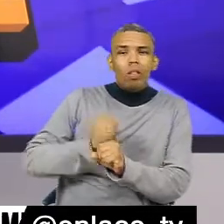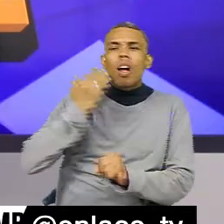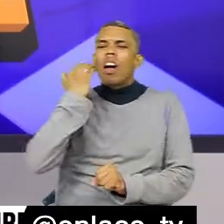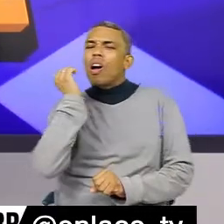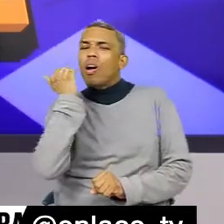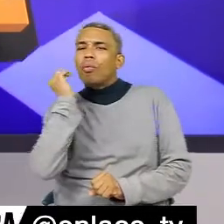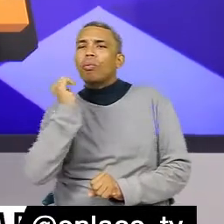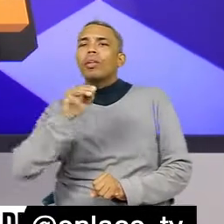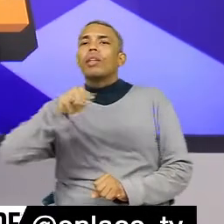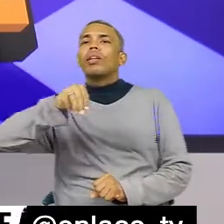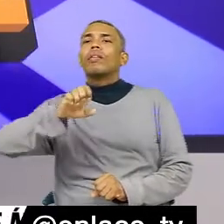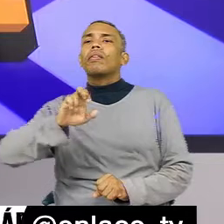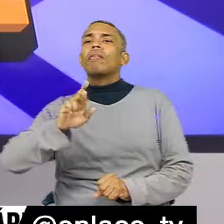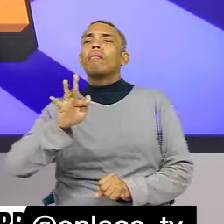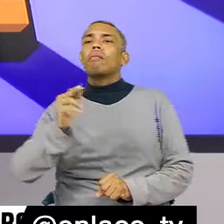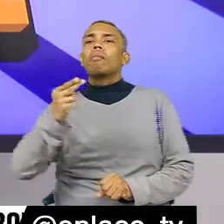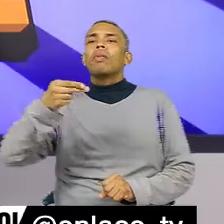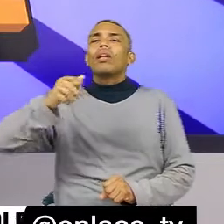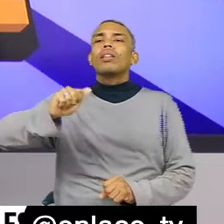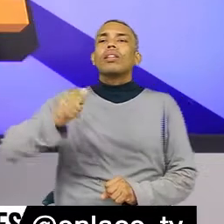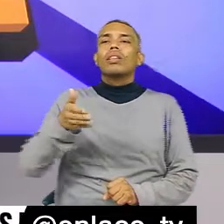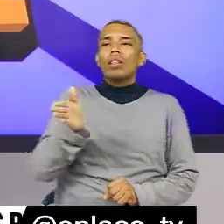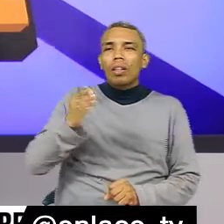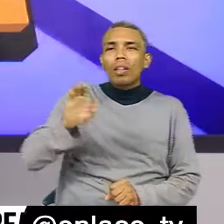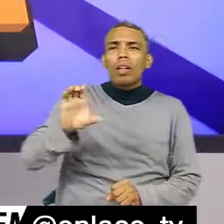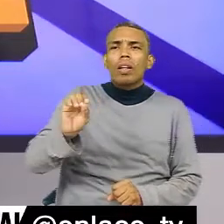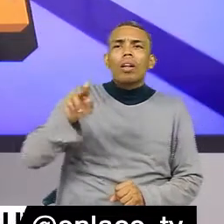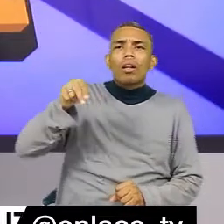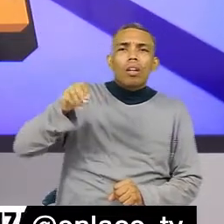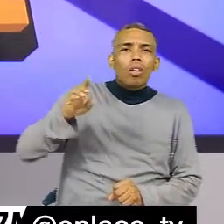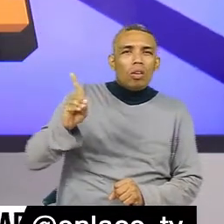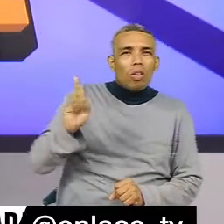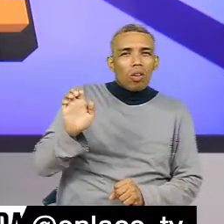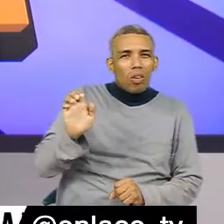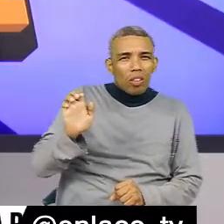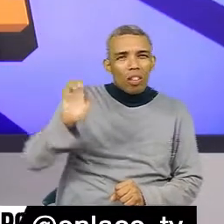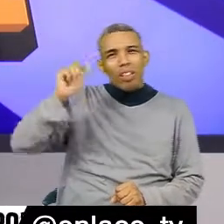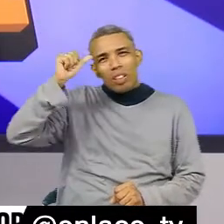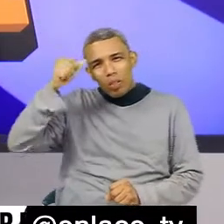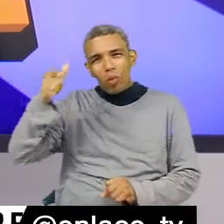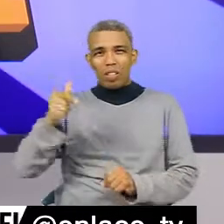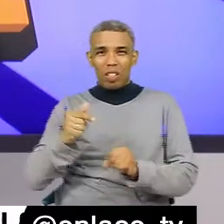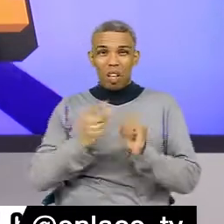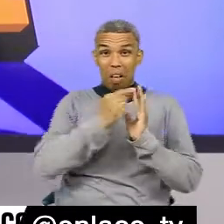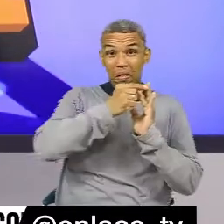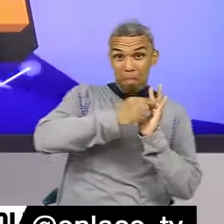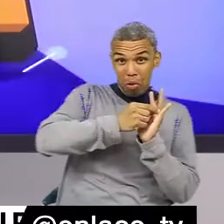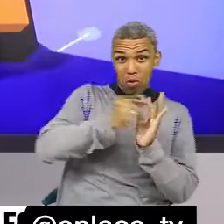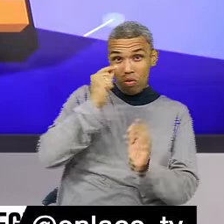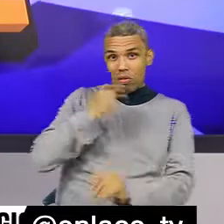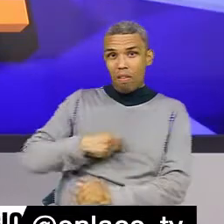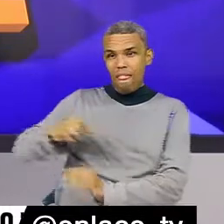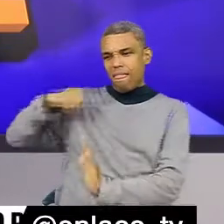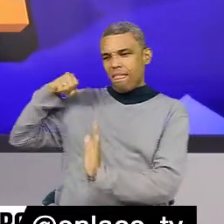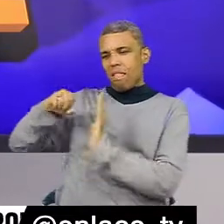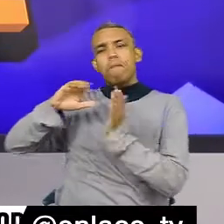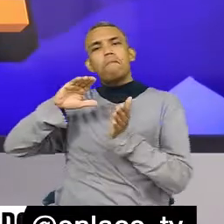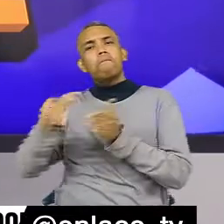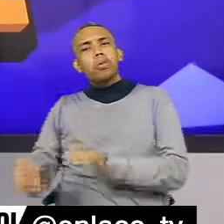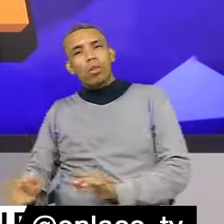de San Rafael. Sus familiares aún continúan pidiendo justicia, teniendo en cuenta que su agresor, quien fuera su pareja sentimental, se encuentra